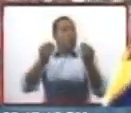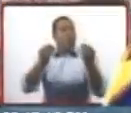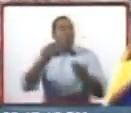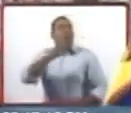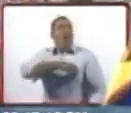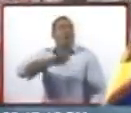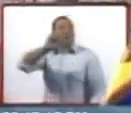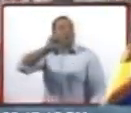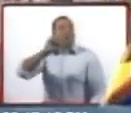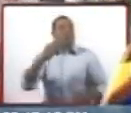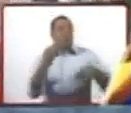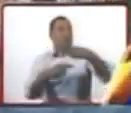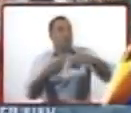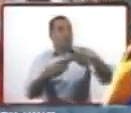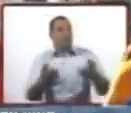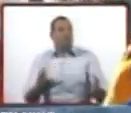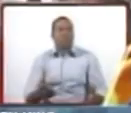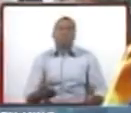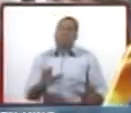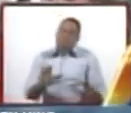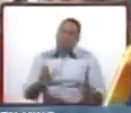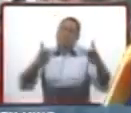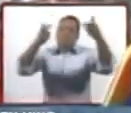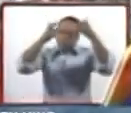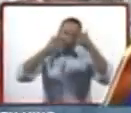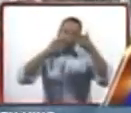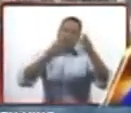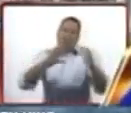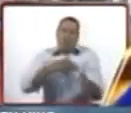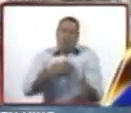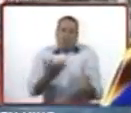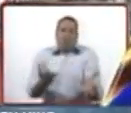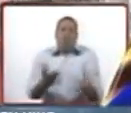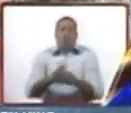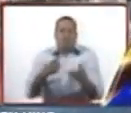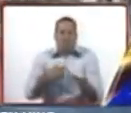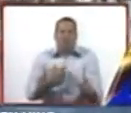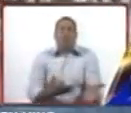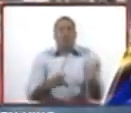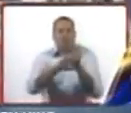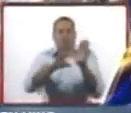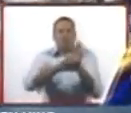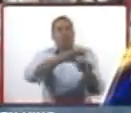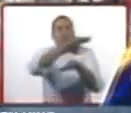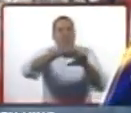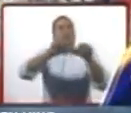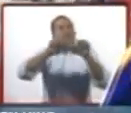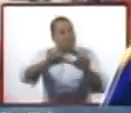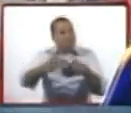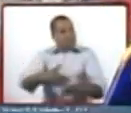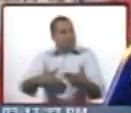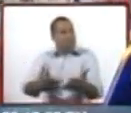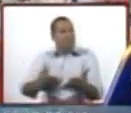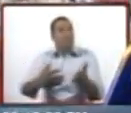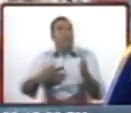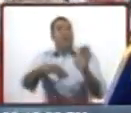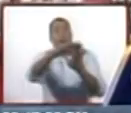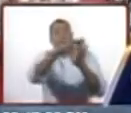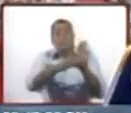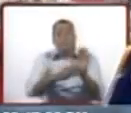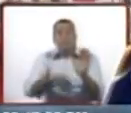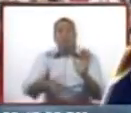El comandante físicamente no pudo, pero negó su testamento, que es la constitución y que es el plan de la